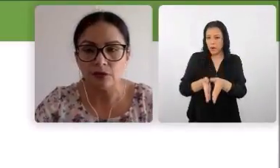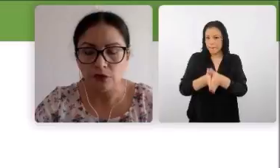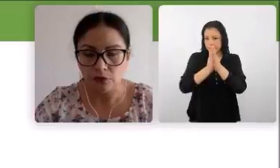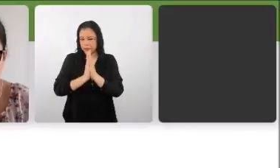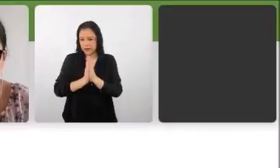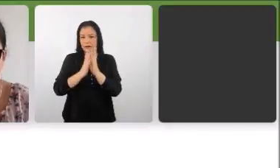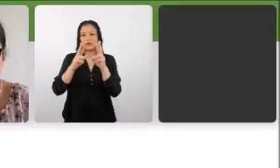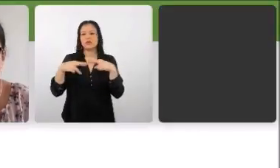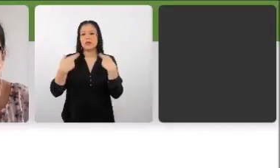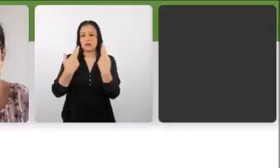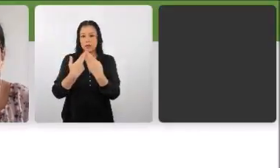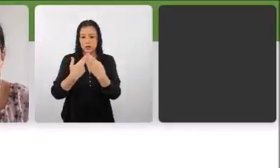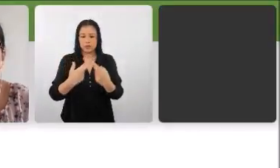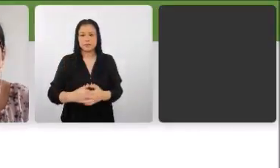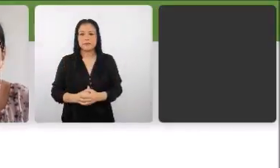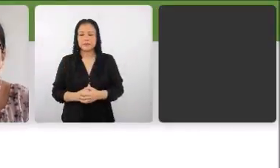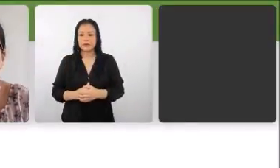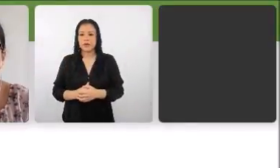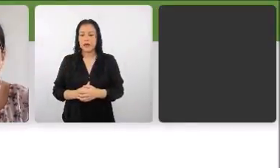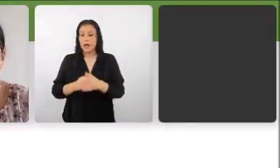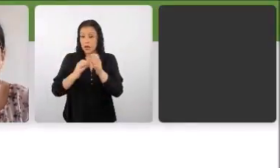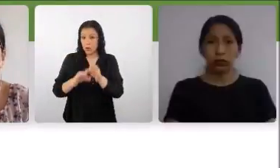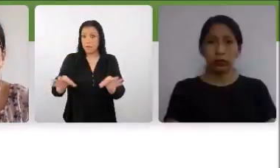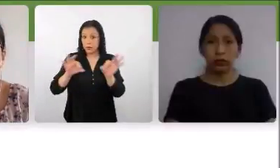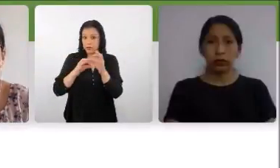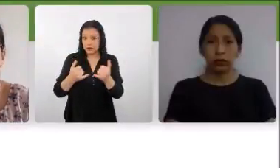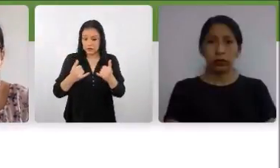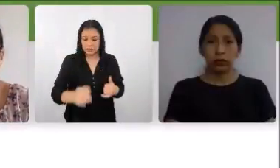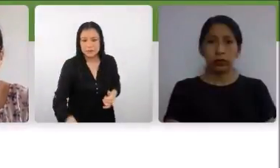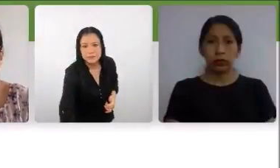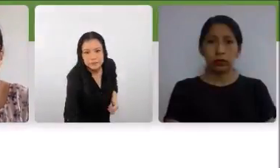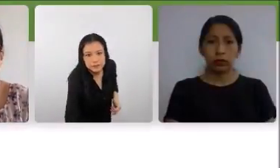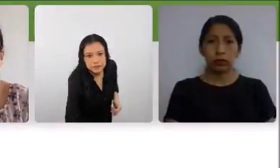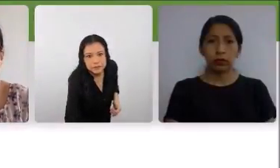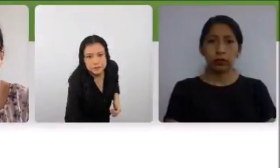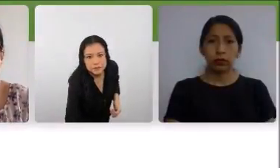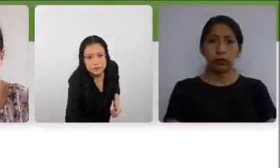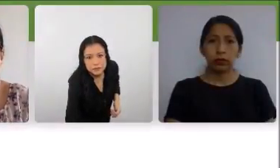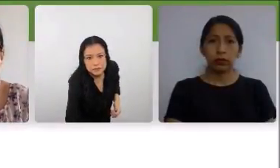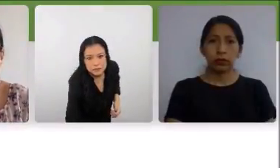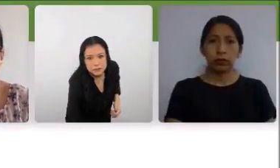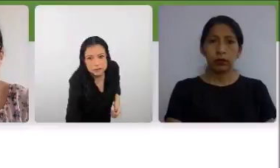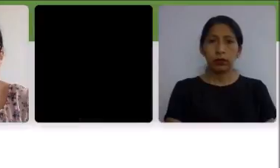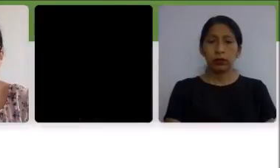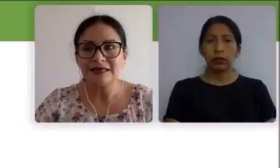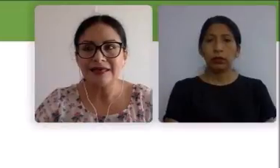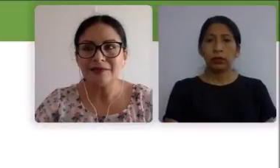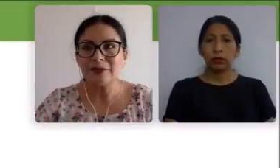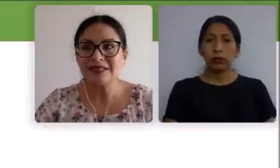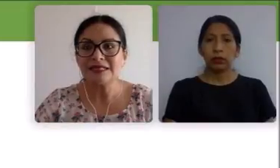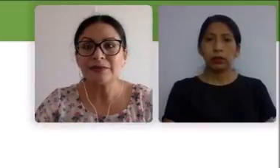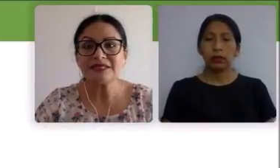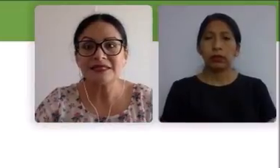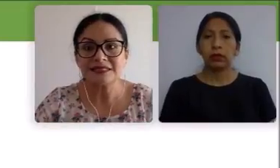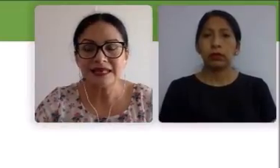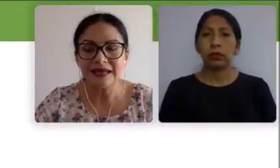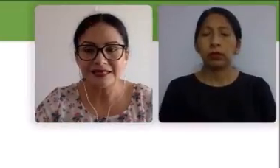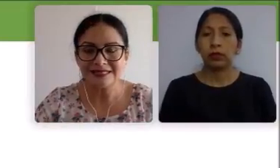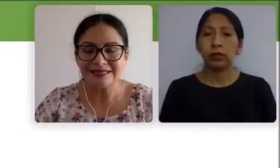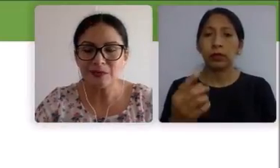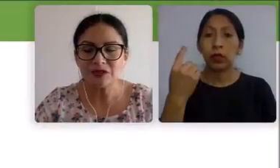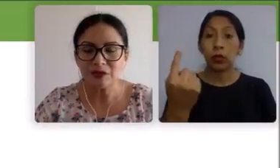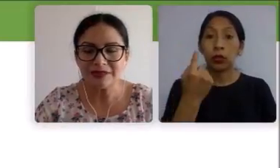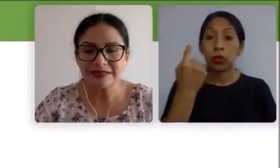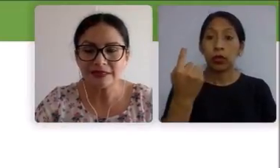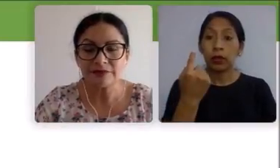una reunión. Lo importante de ahora es que las reuniones no solamente van a ser, pueden ser